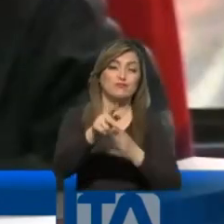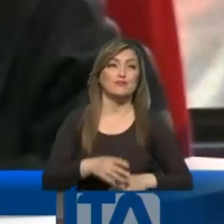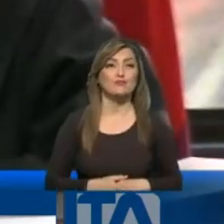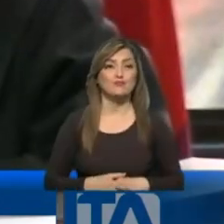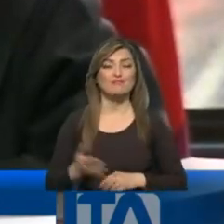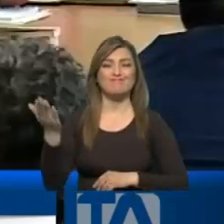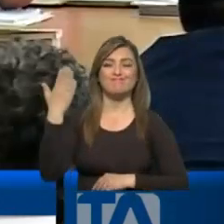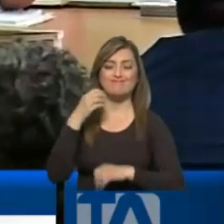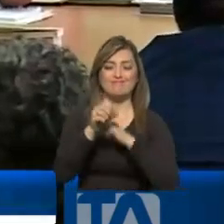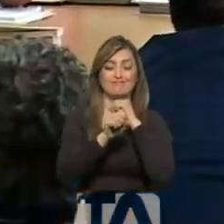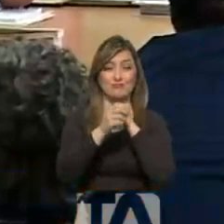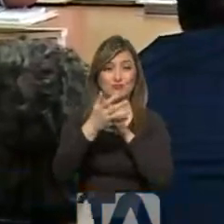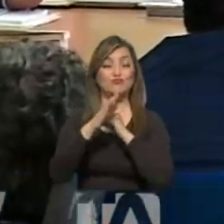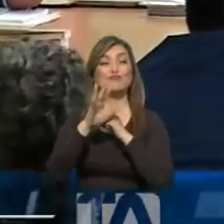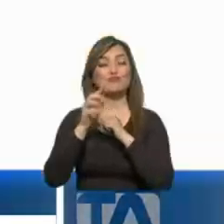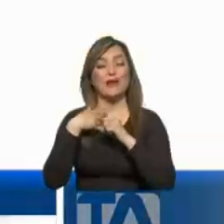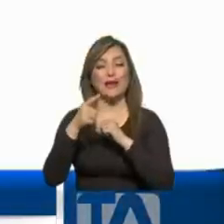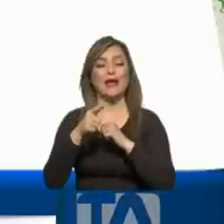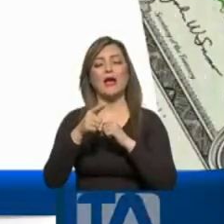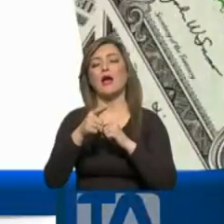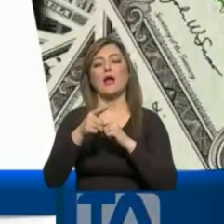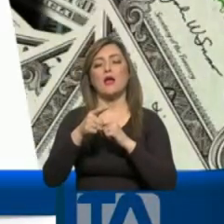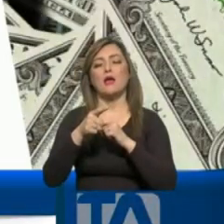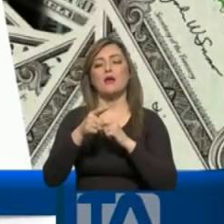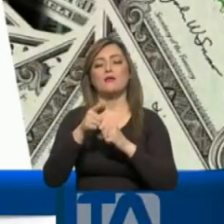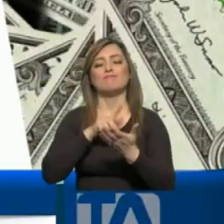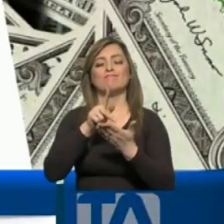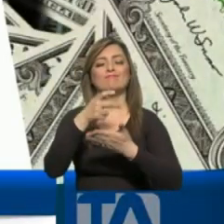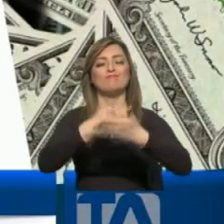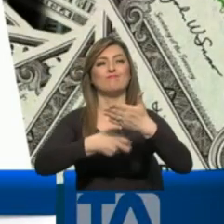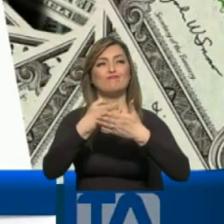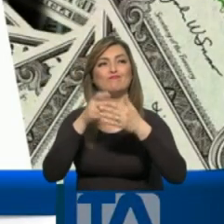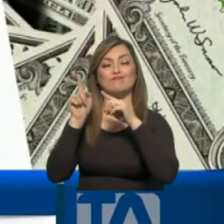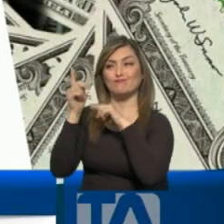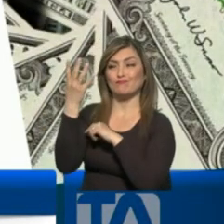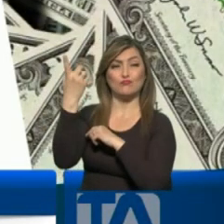una reparación integral al Estado ecuatoriano de